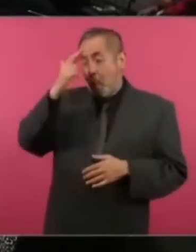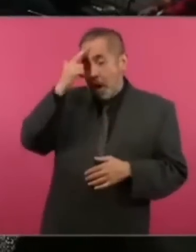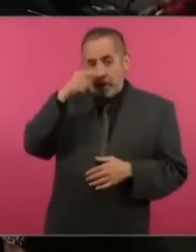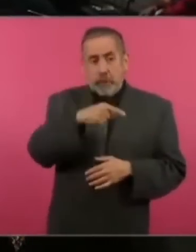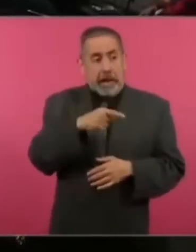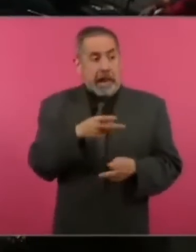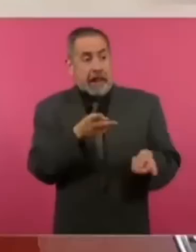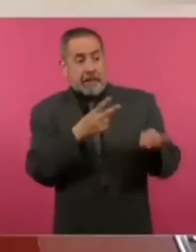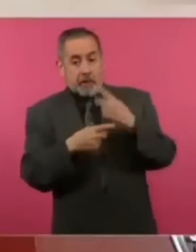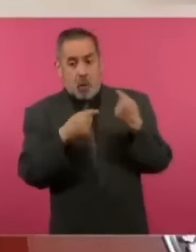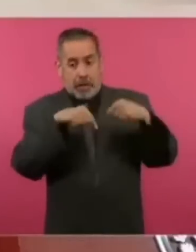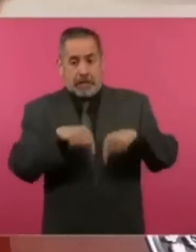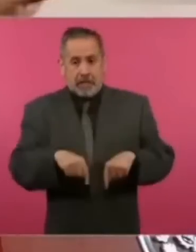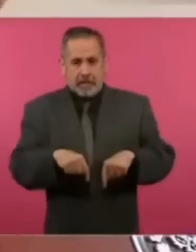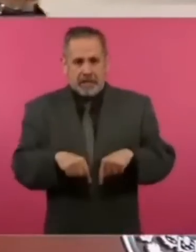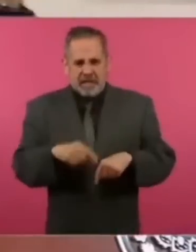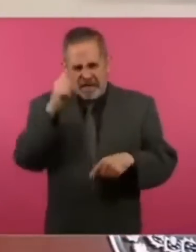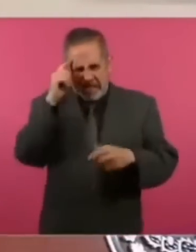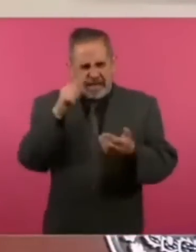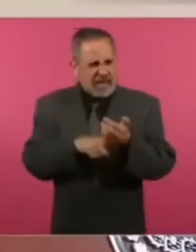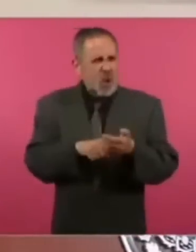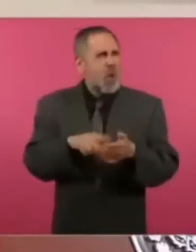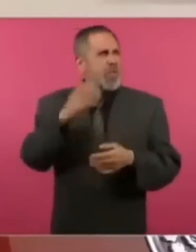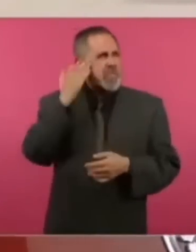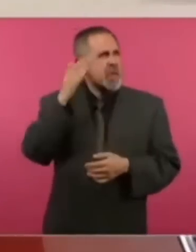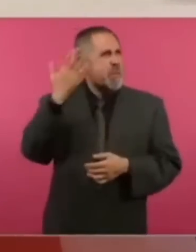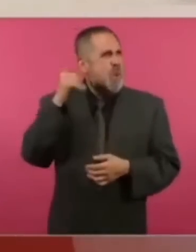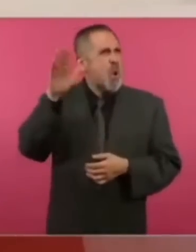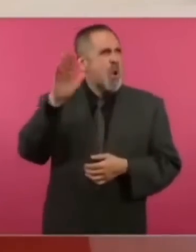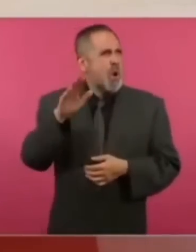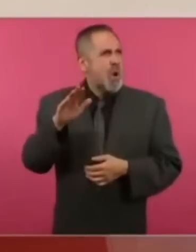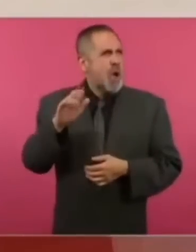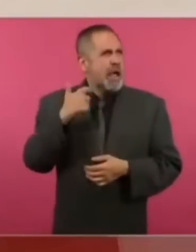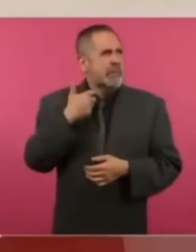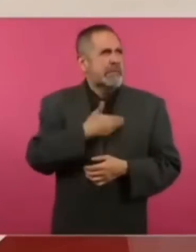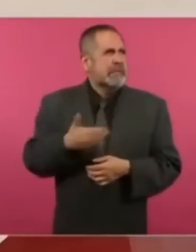que viene aquí, creo que estaba Calderón,